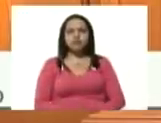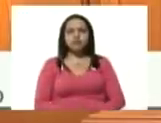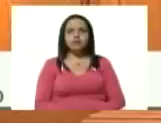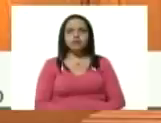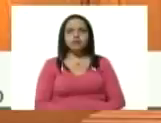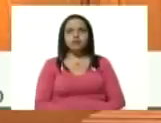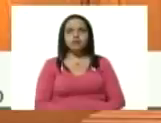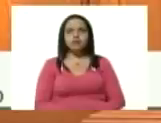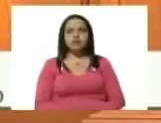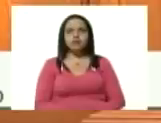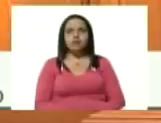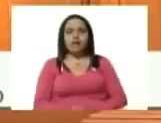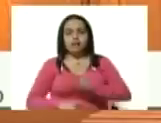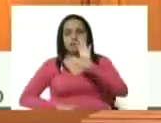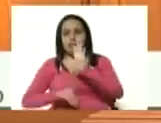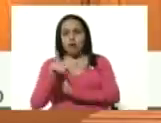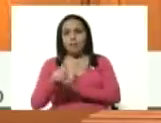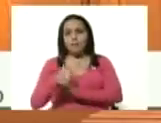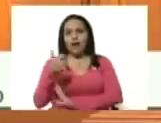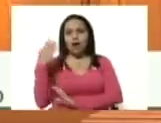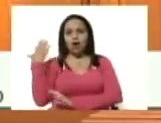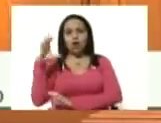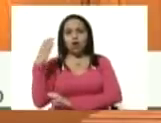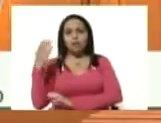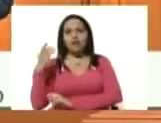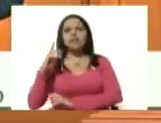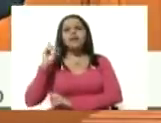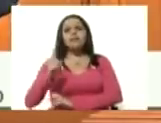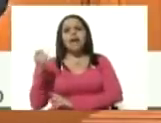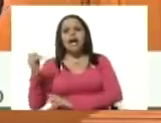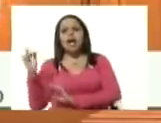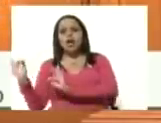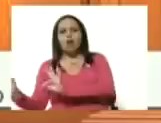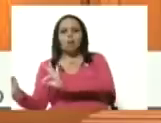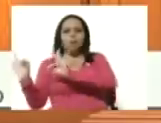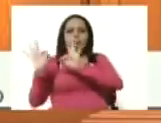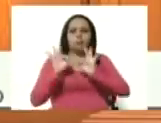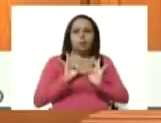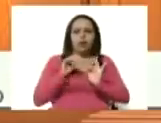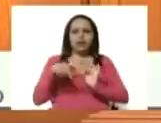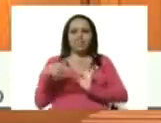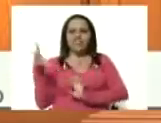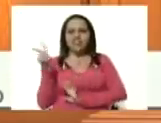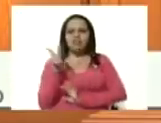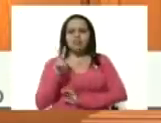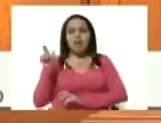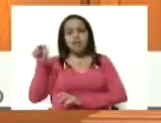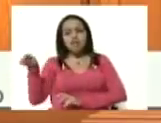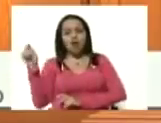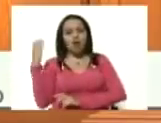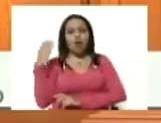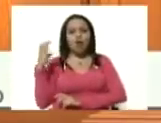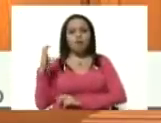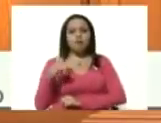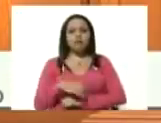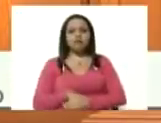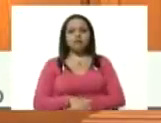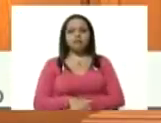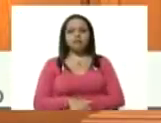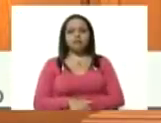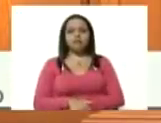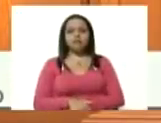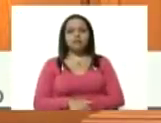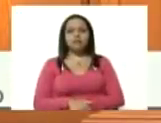Crecimiento exponencial, nuestra hermana Colombia, y nos están contaminando y contagiando el virus colombiano. La